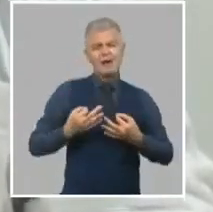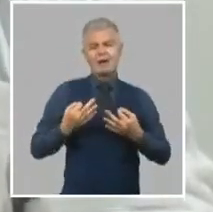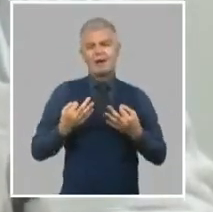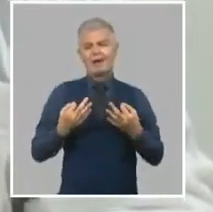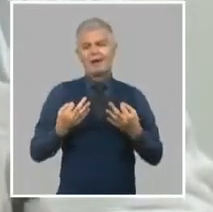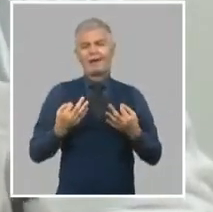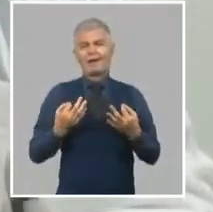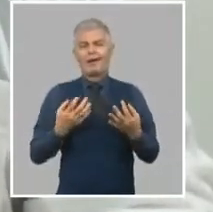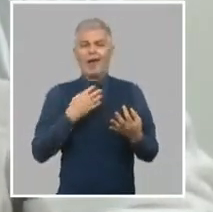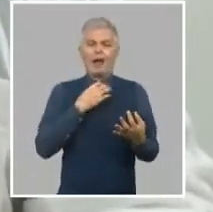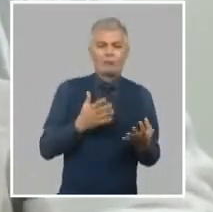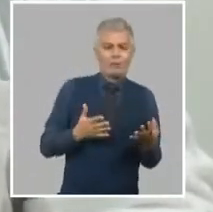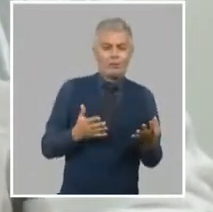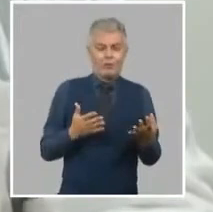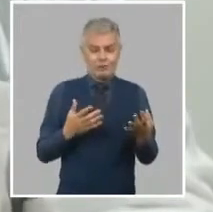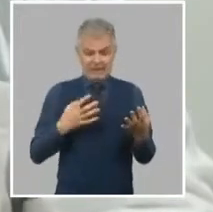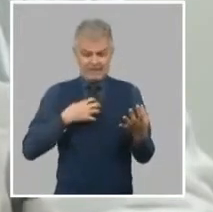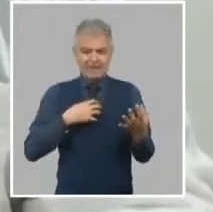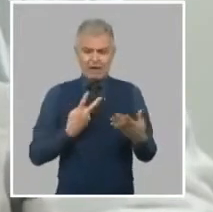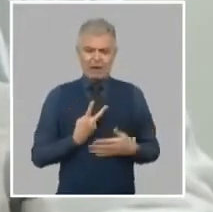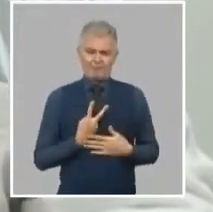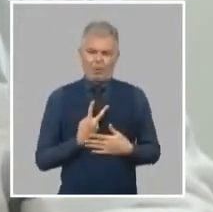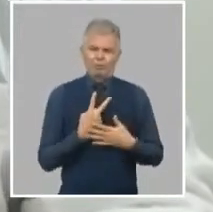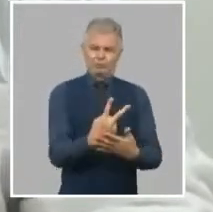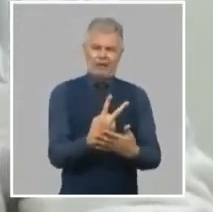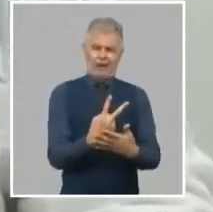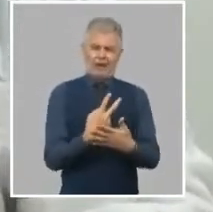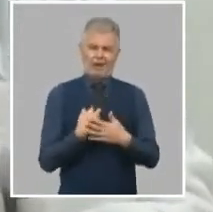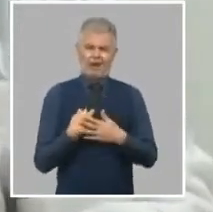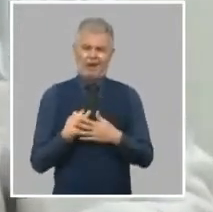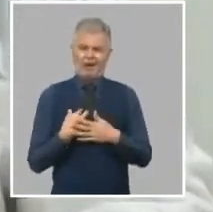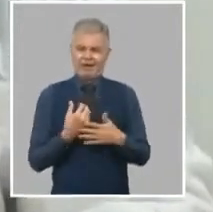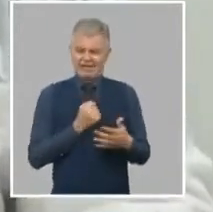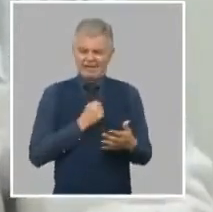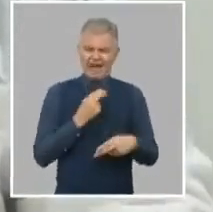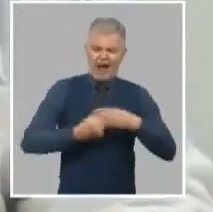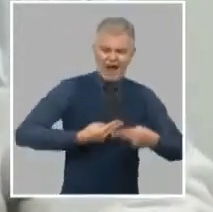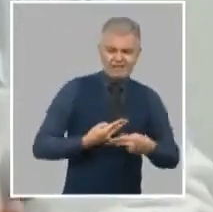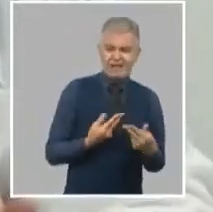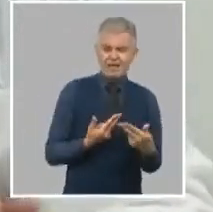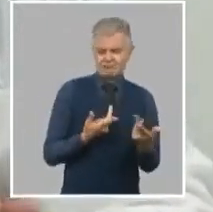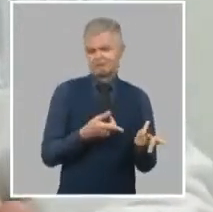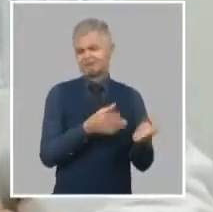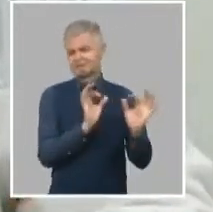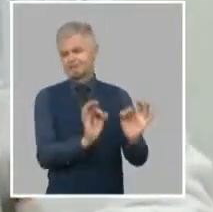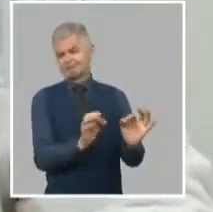Siempre que haya la voluntad de hacer las cosas,